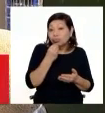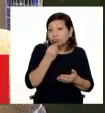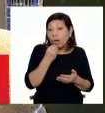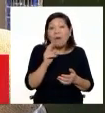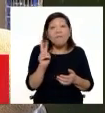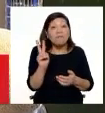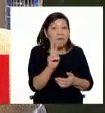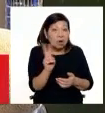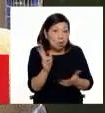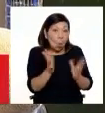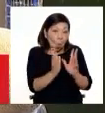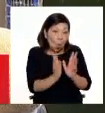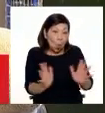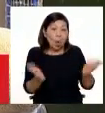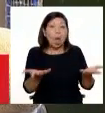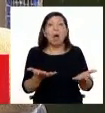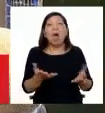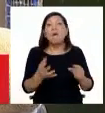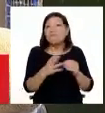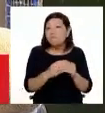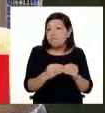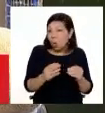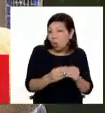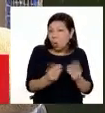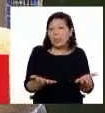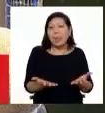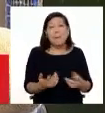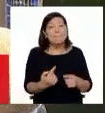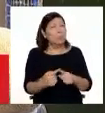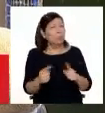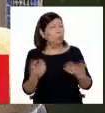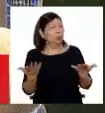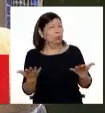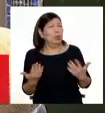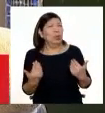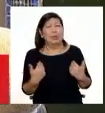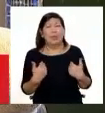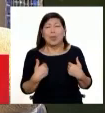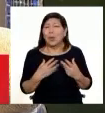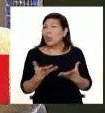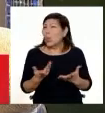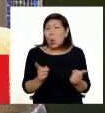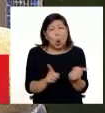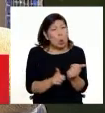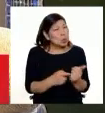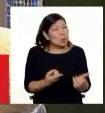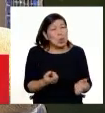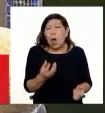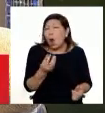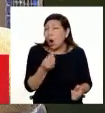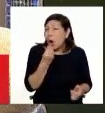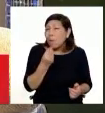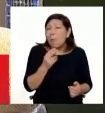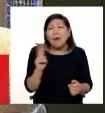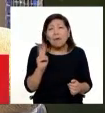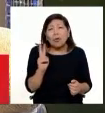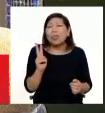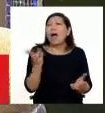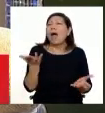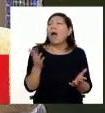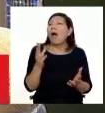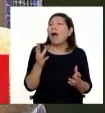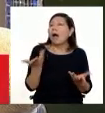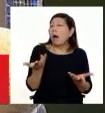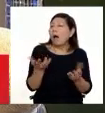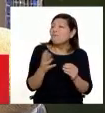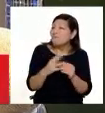frutas y verduras. Y recordemos que lamentablemente en nuestro país los peruanos no tienen mucho hábito de consumir frutas y verduras. De